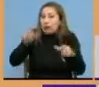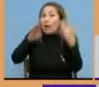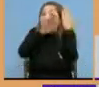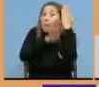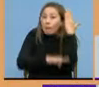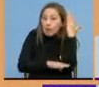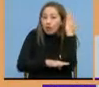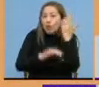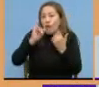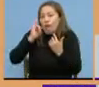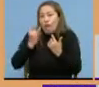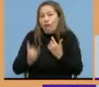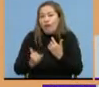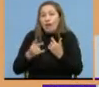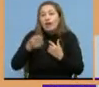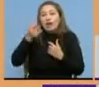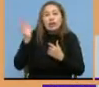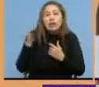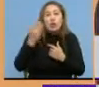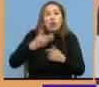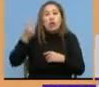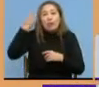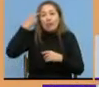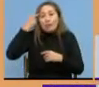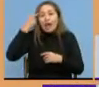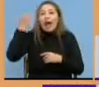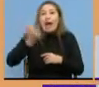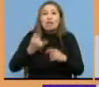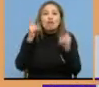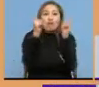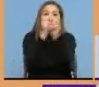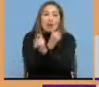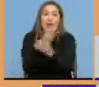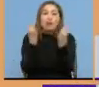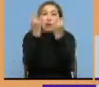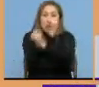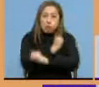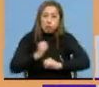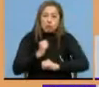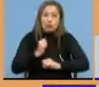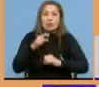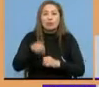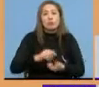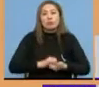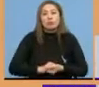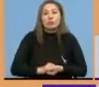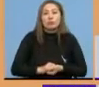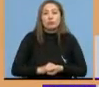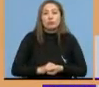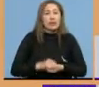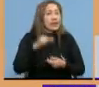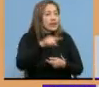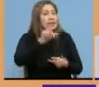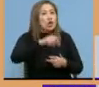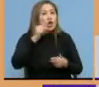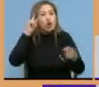toda la provincia en general al contrario de lo que se piensa estamos con problemas de sobrepeso y obesidad más que de desnutrición ese